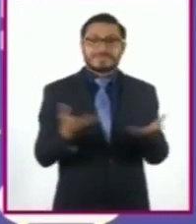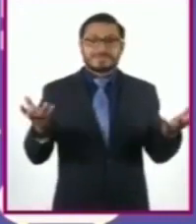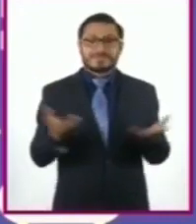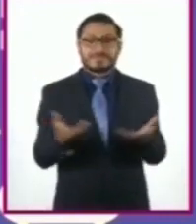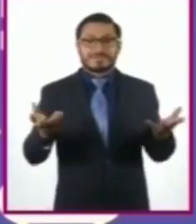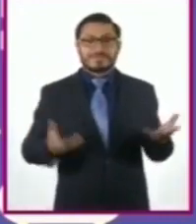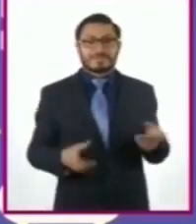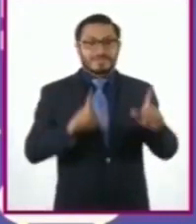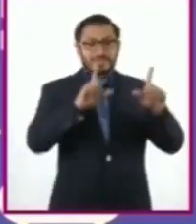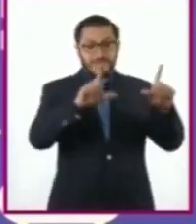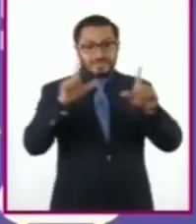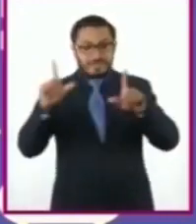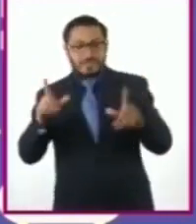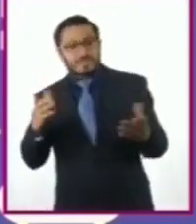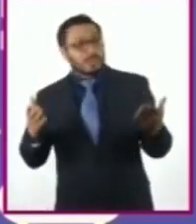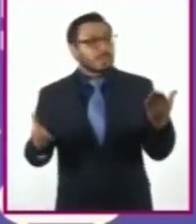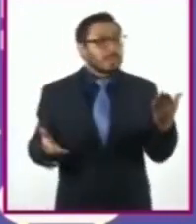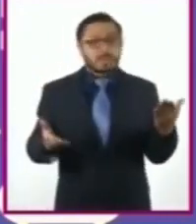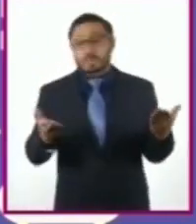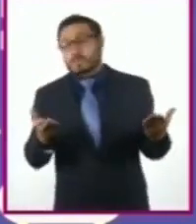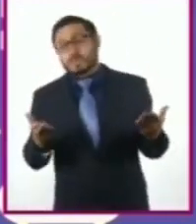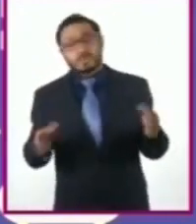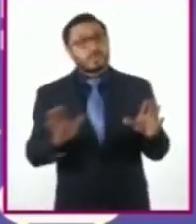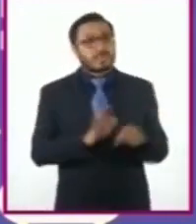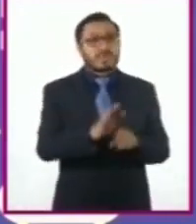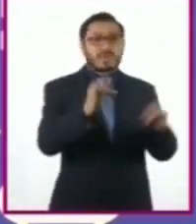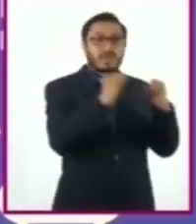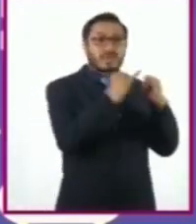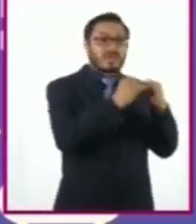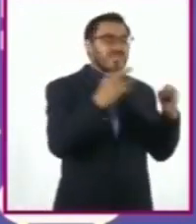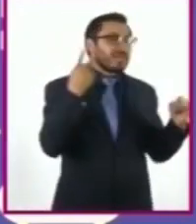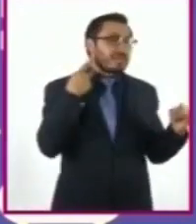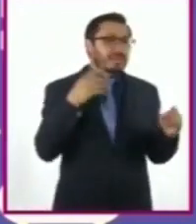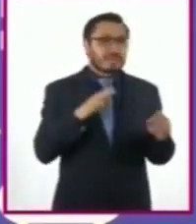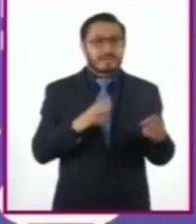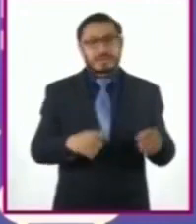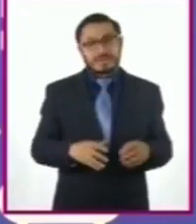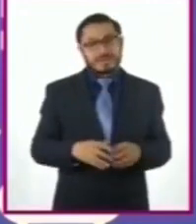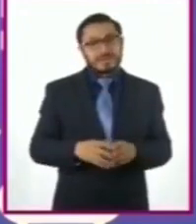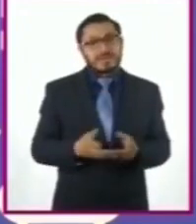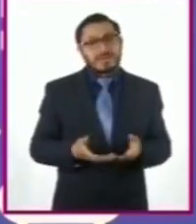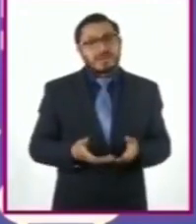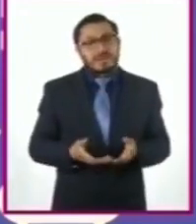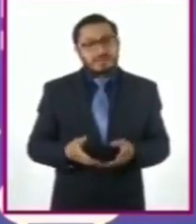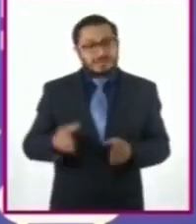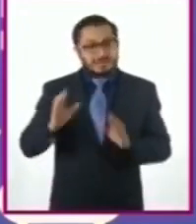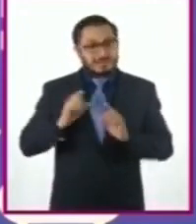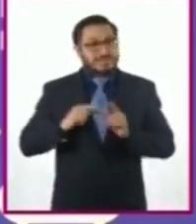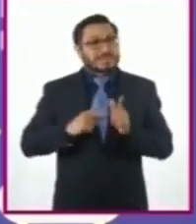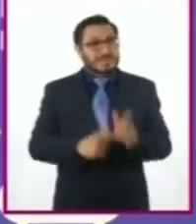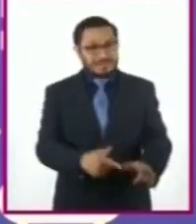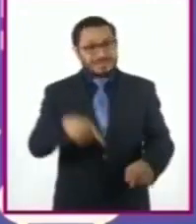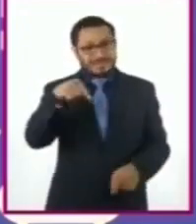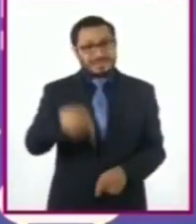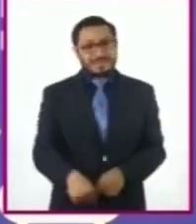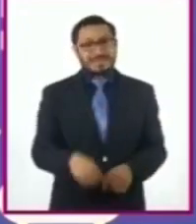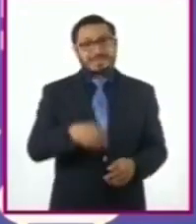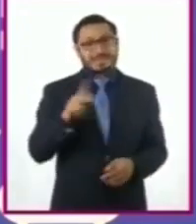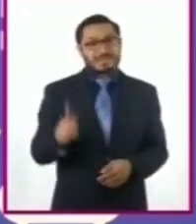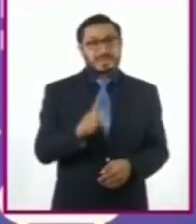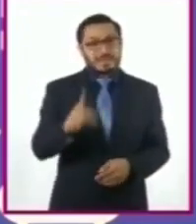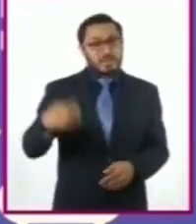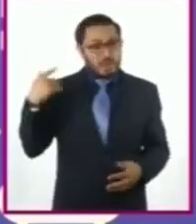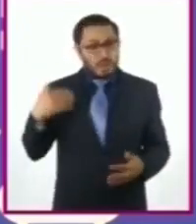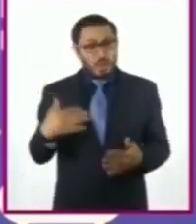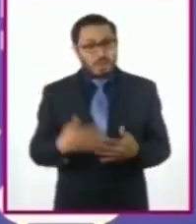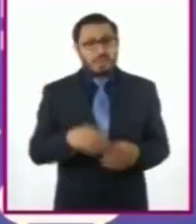cuadro comparativo de las instituciones políticas que se conservaron de los pueblos mesoamericanos y las